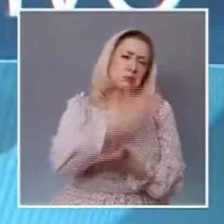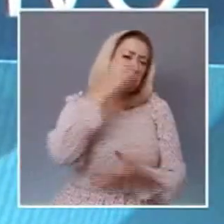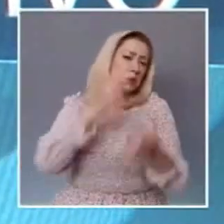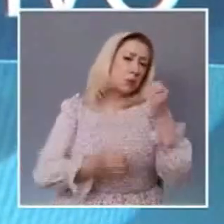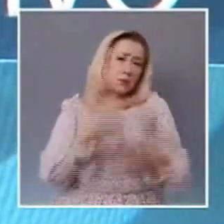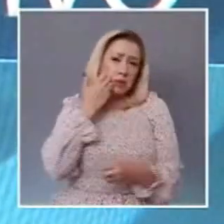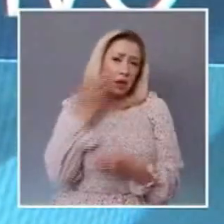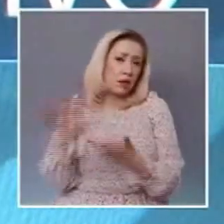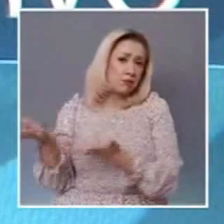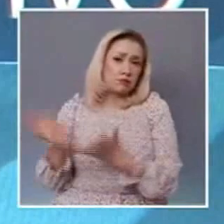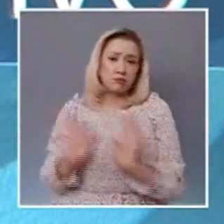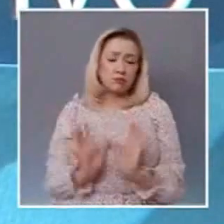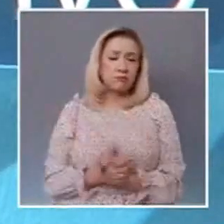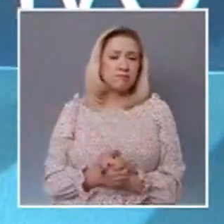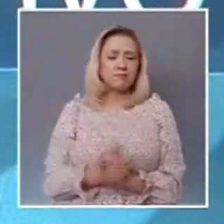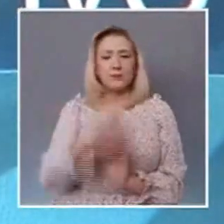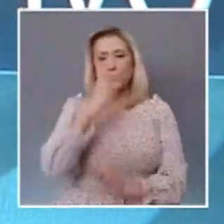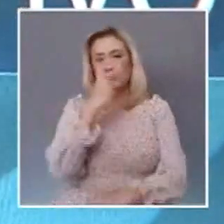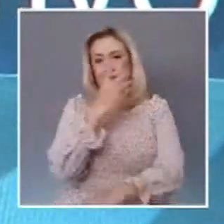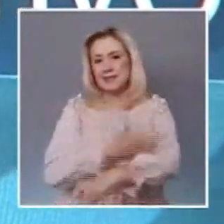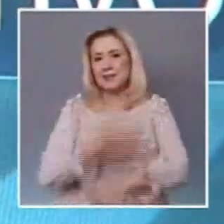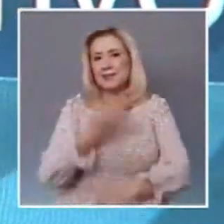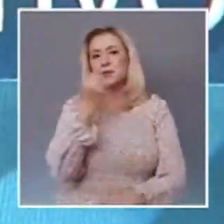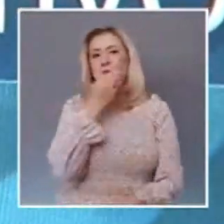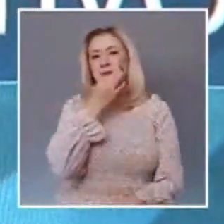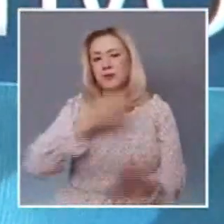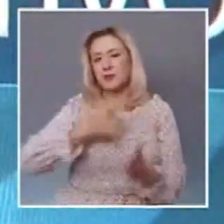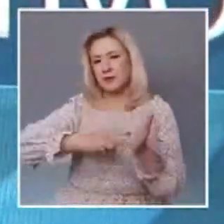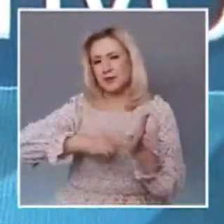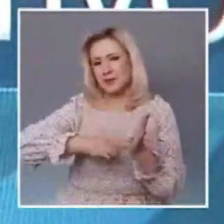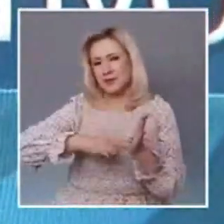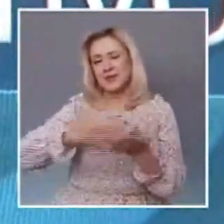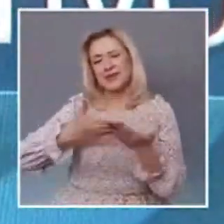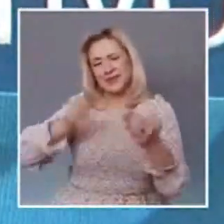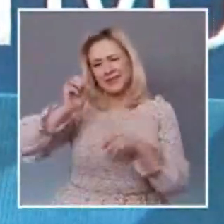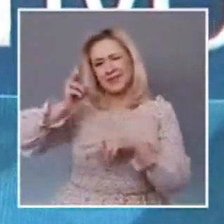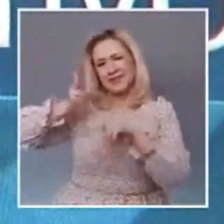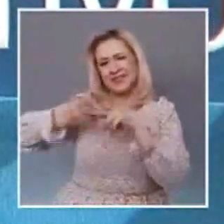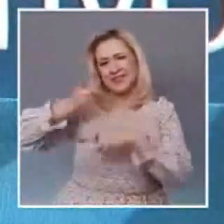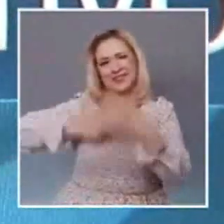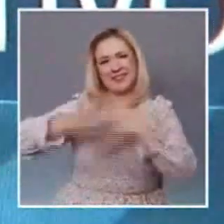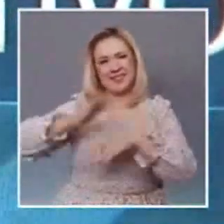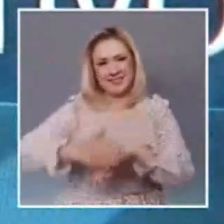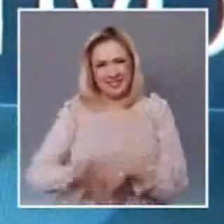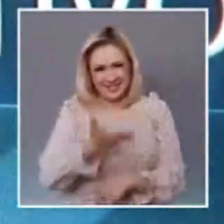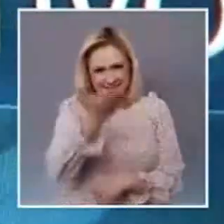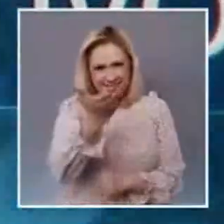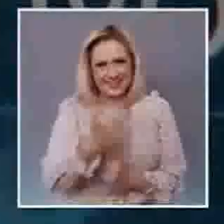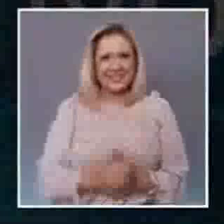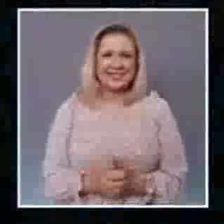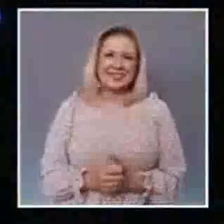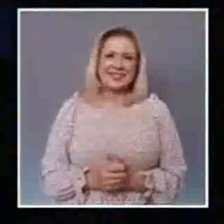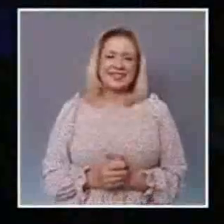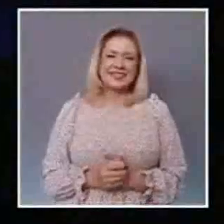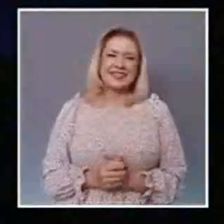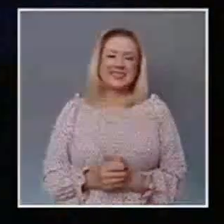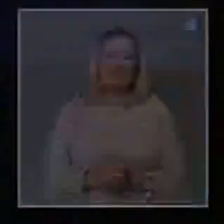Son 2 de la tarde con 9 minutos, momento de hacer una pausa, pero regresamos con más noticias, no se vayan.